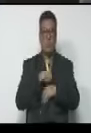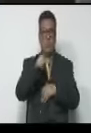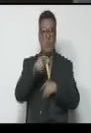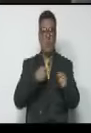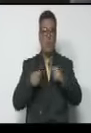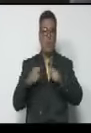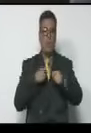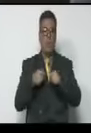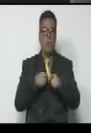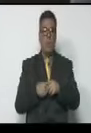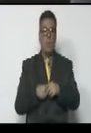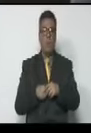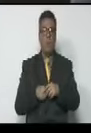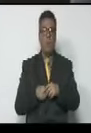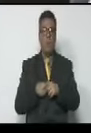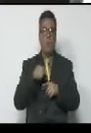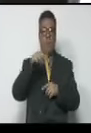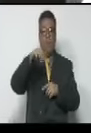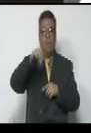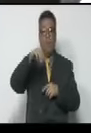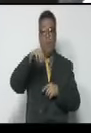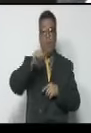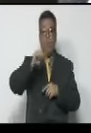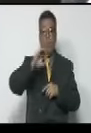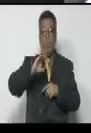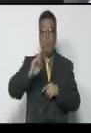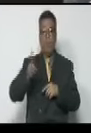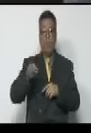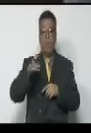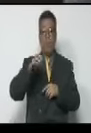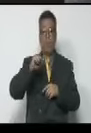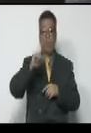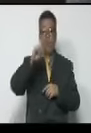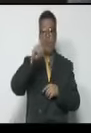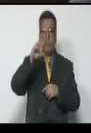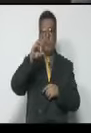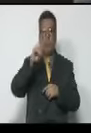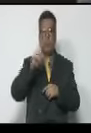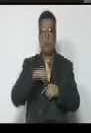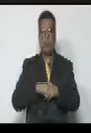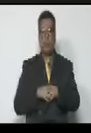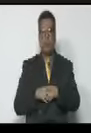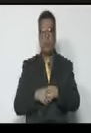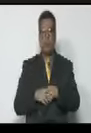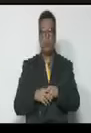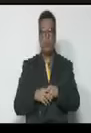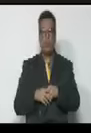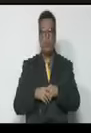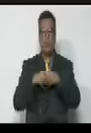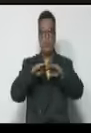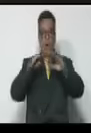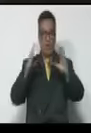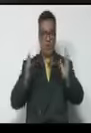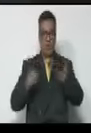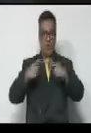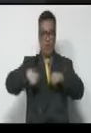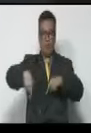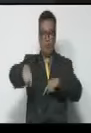acción. La señora Machado, en una mesa